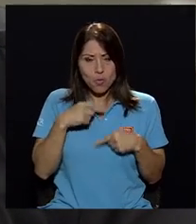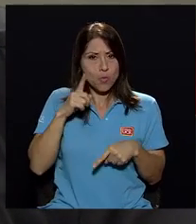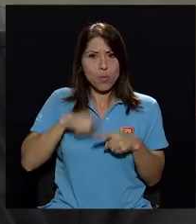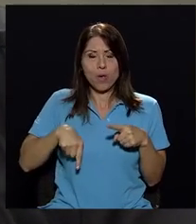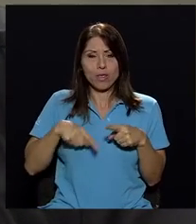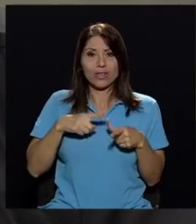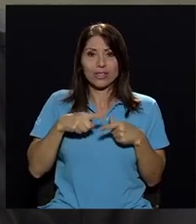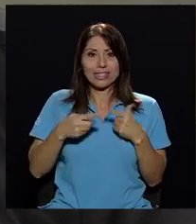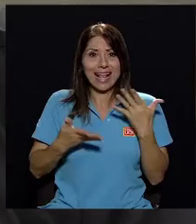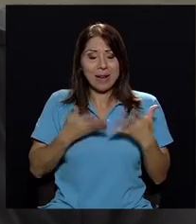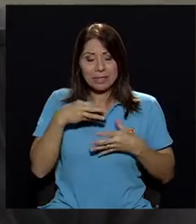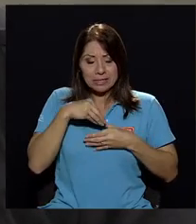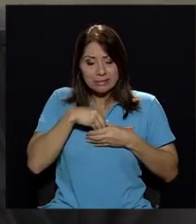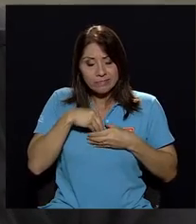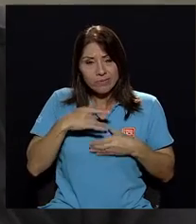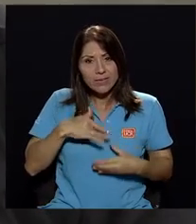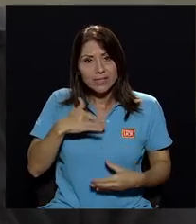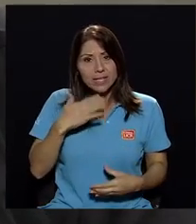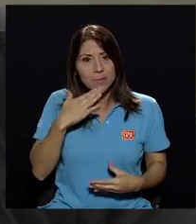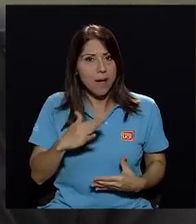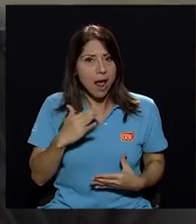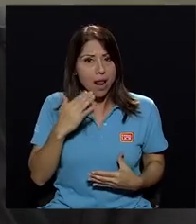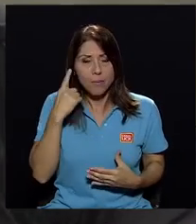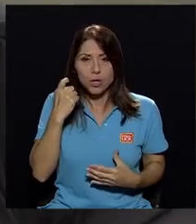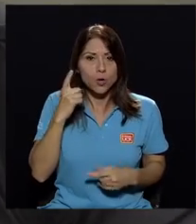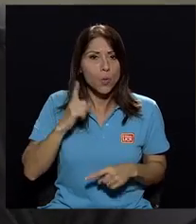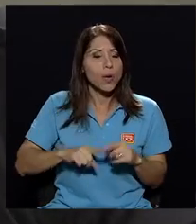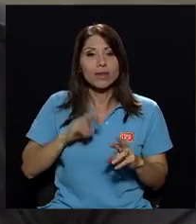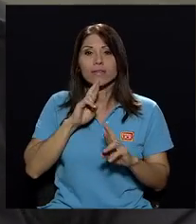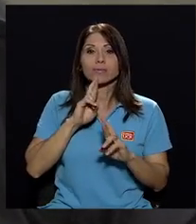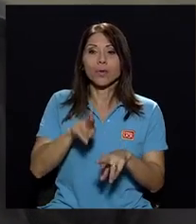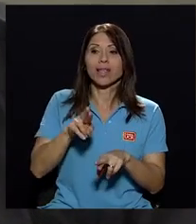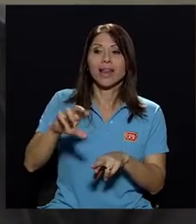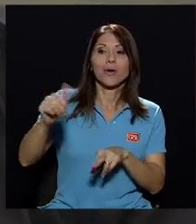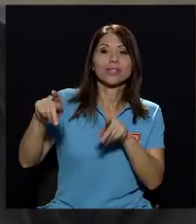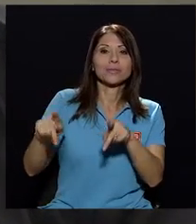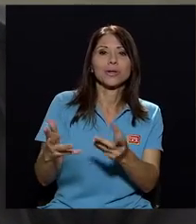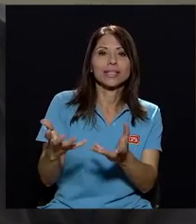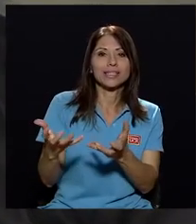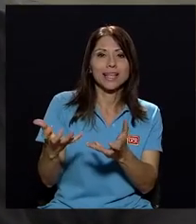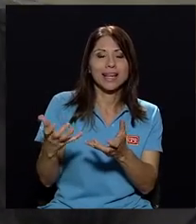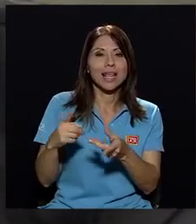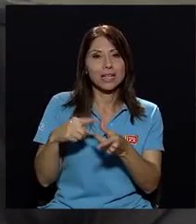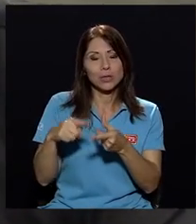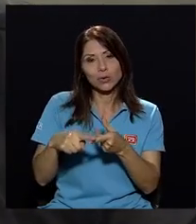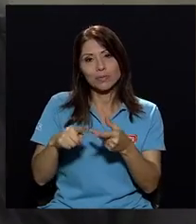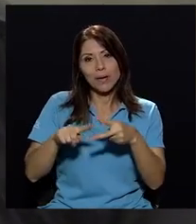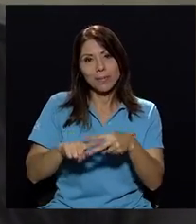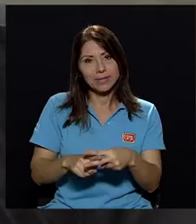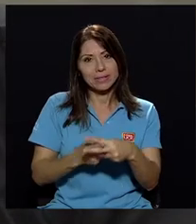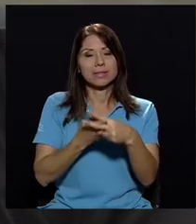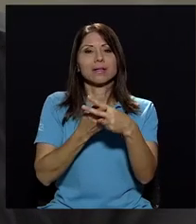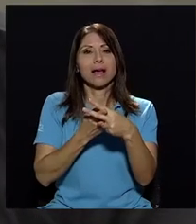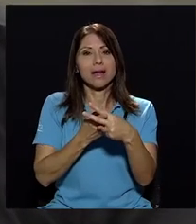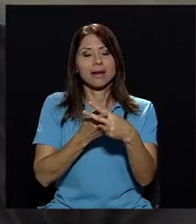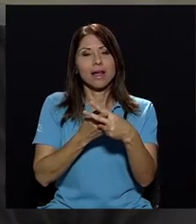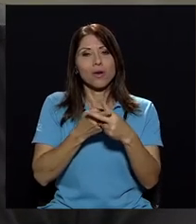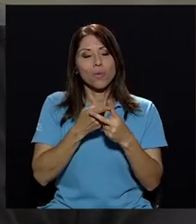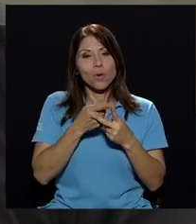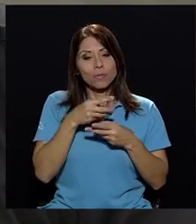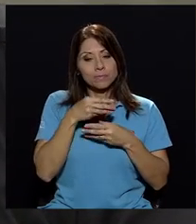recursos para hacerlo, posiblemente se va a sentir mal de no responder a la expectativa de los otros. Entonces va a empezar más bien a